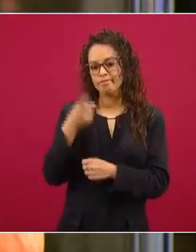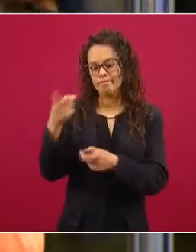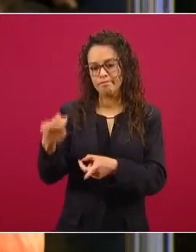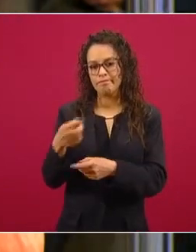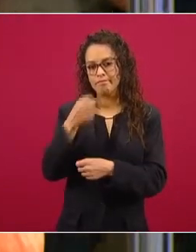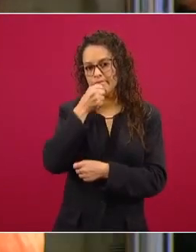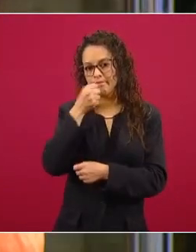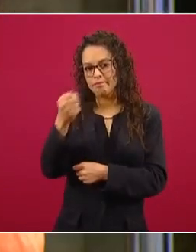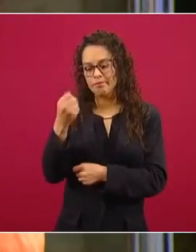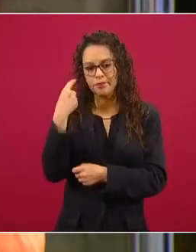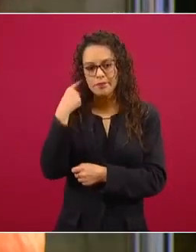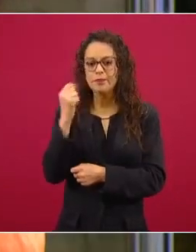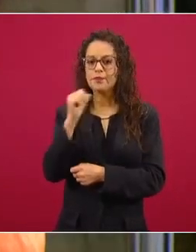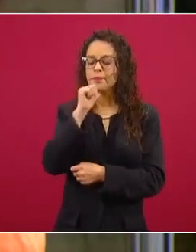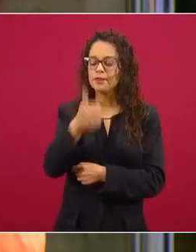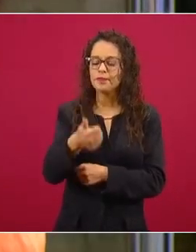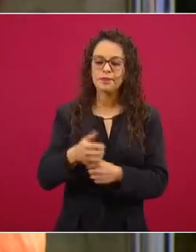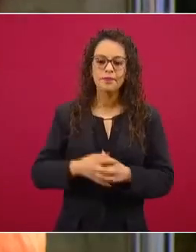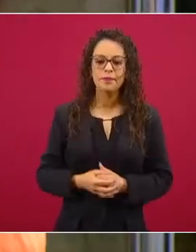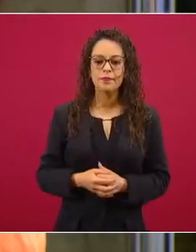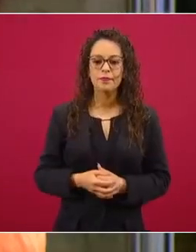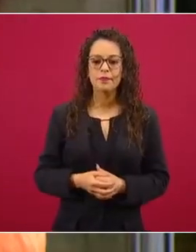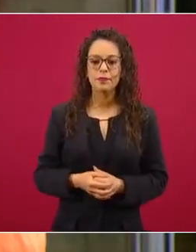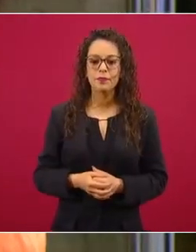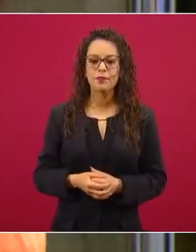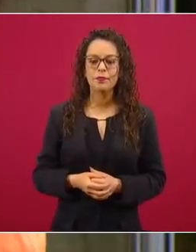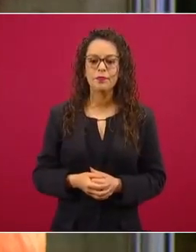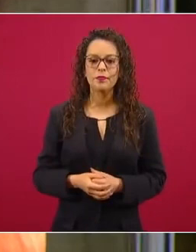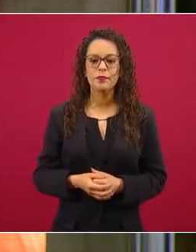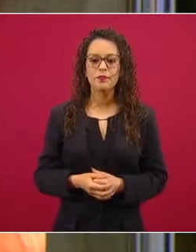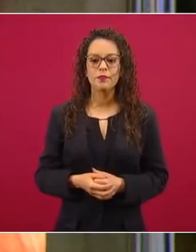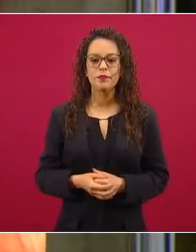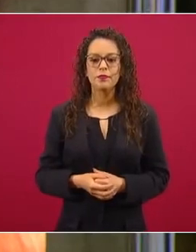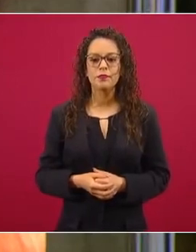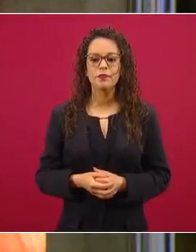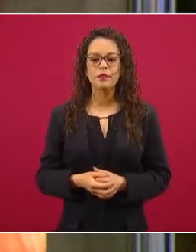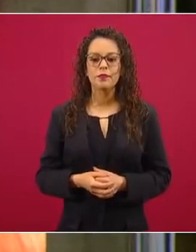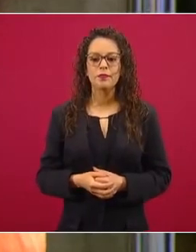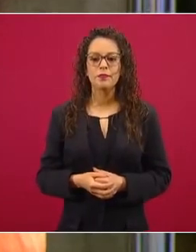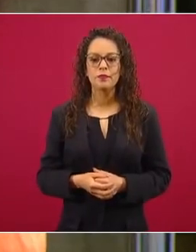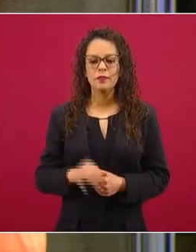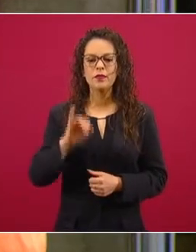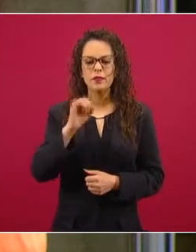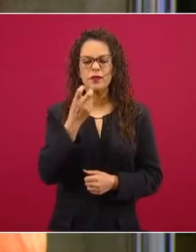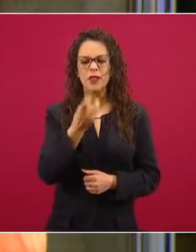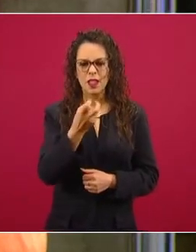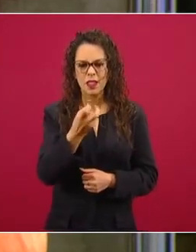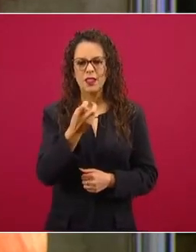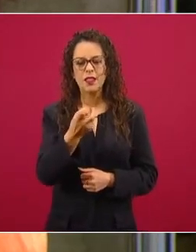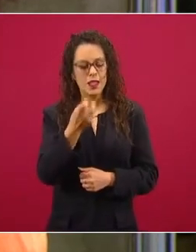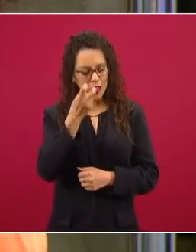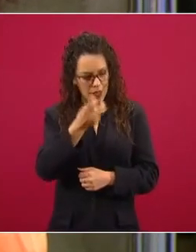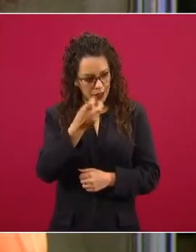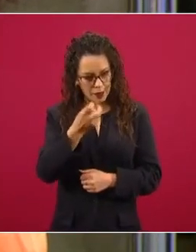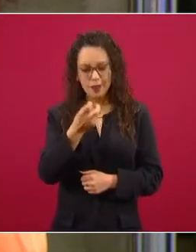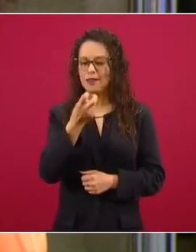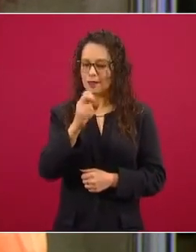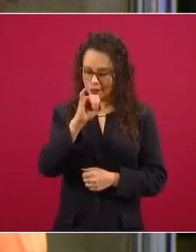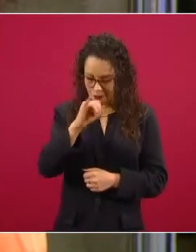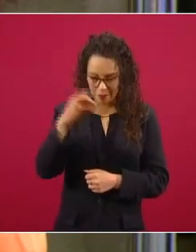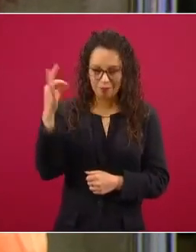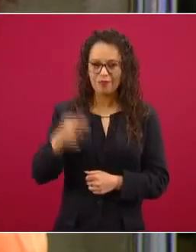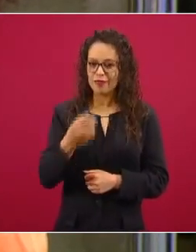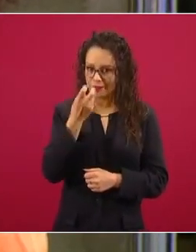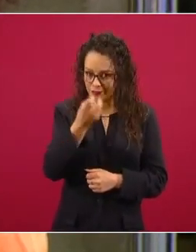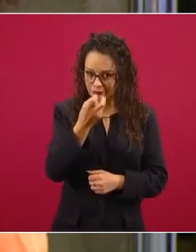quisieron hablar por eso miedo. Es. Usted y yo estábamos ahí en Acaponeta, yo la acompañé a esa gira. Exactamente. Y cuando hicimos todo